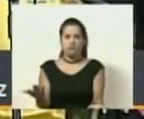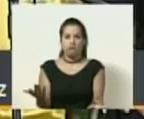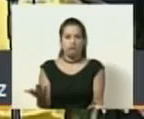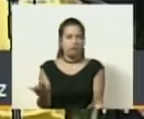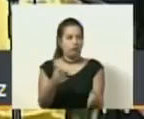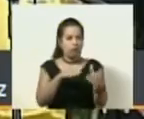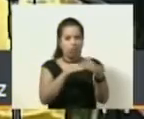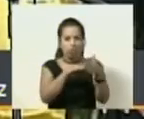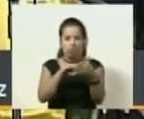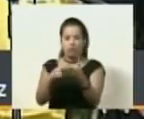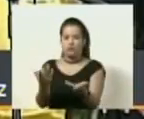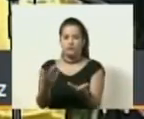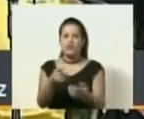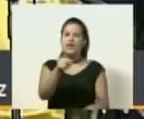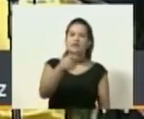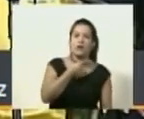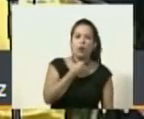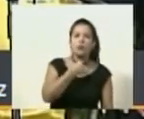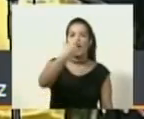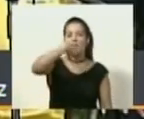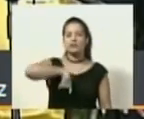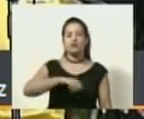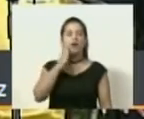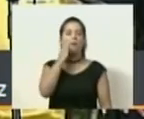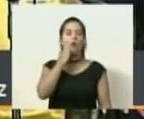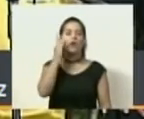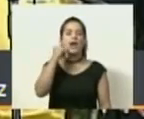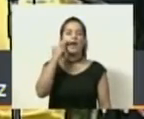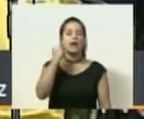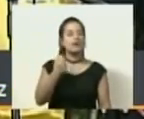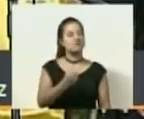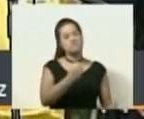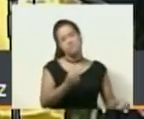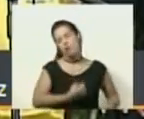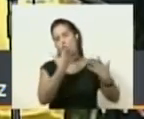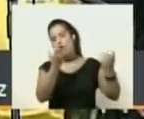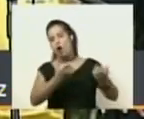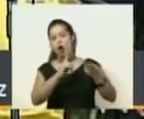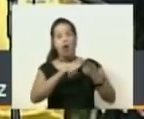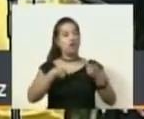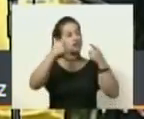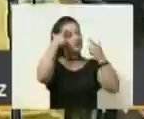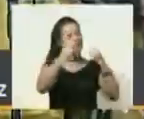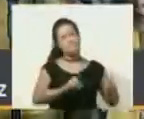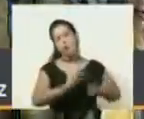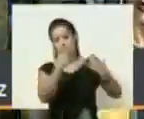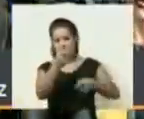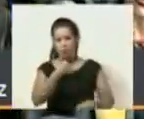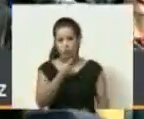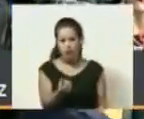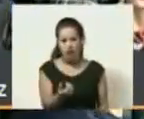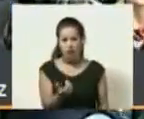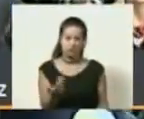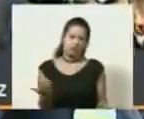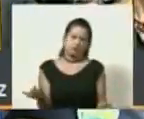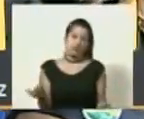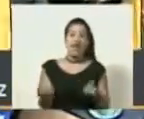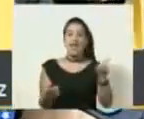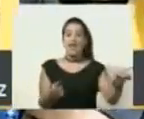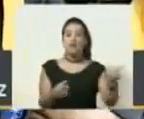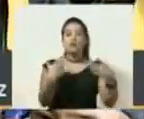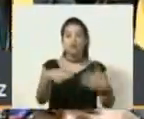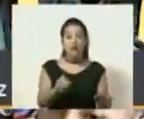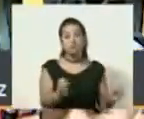¿A ustedes les gusta que quemen gente por su color de piel o por su ideología? Ellos han quemado 9